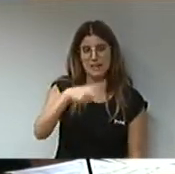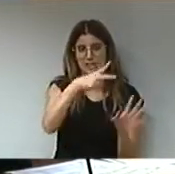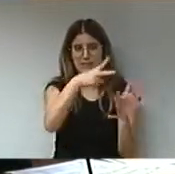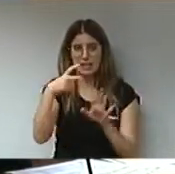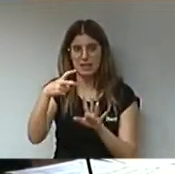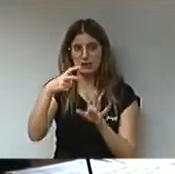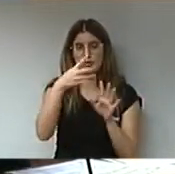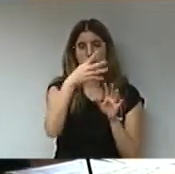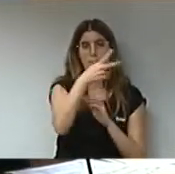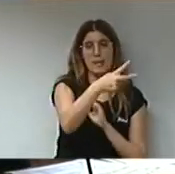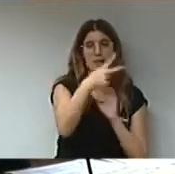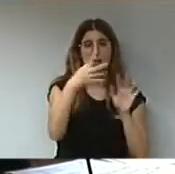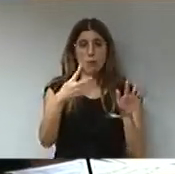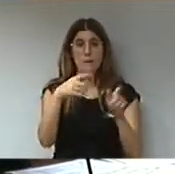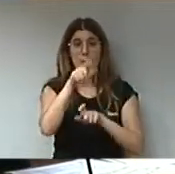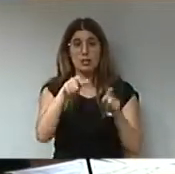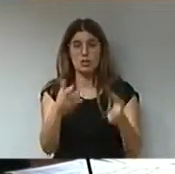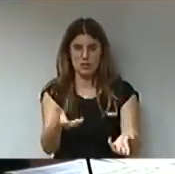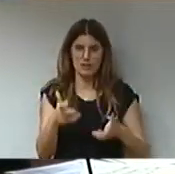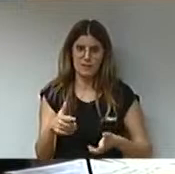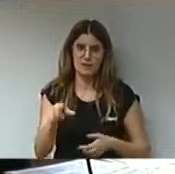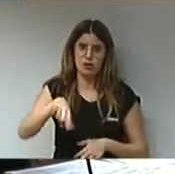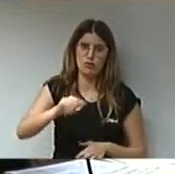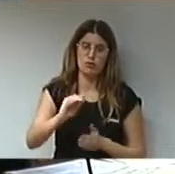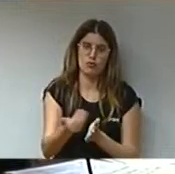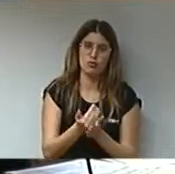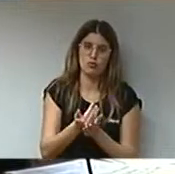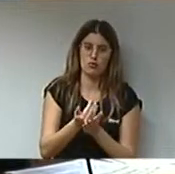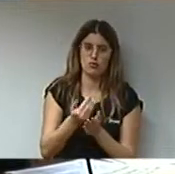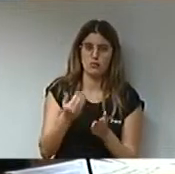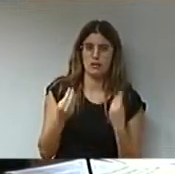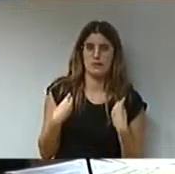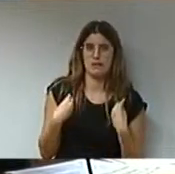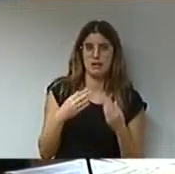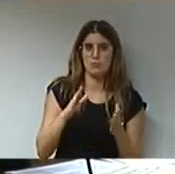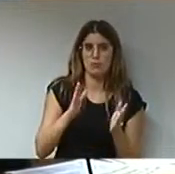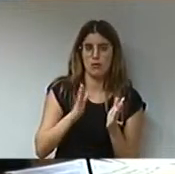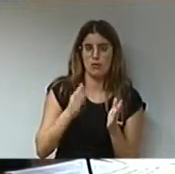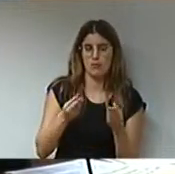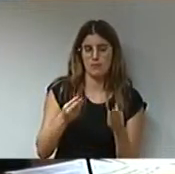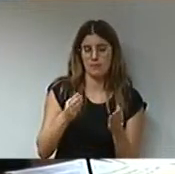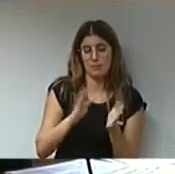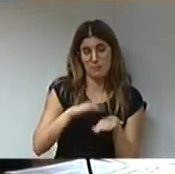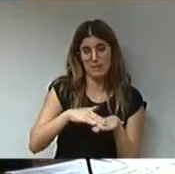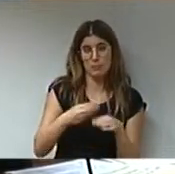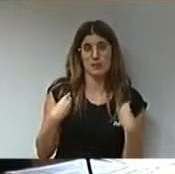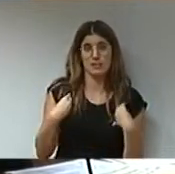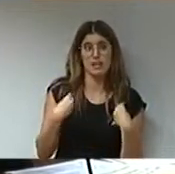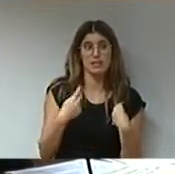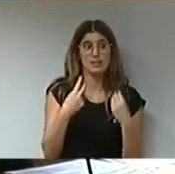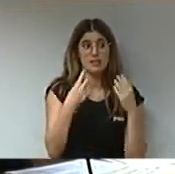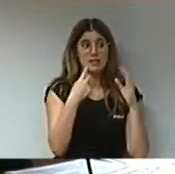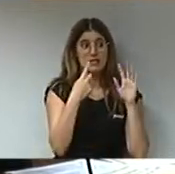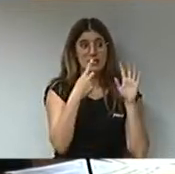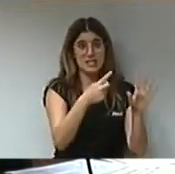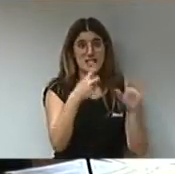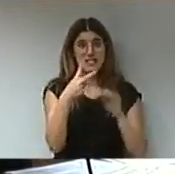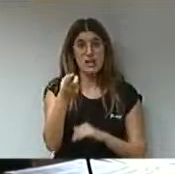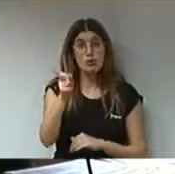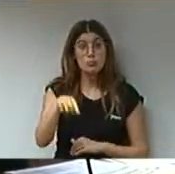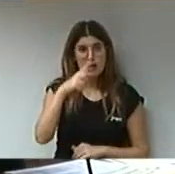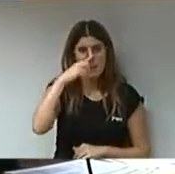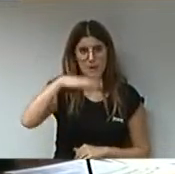141.729 beneficiarios, personas que en estos momentos están en la Comunidad Valenciana, de los cuales 69.000 son adultos, 62.000